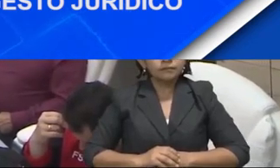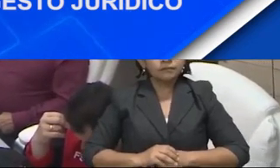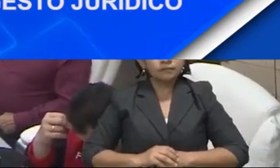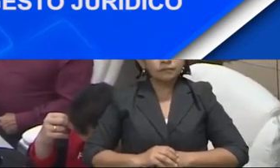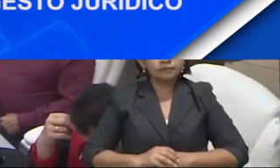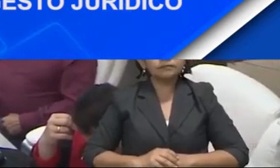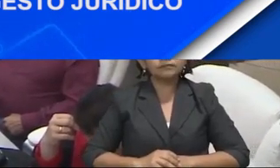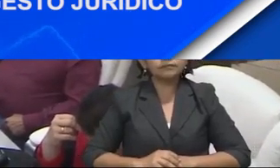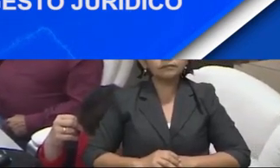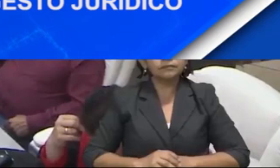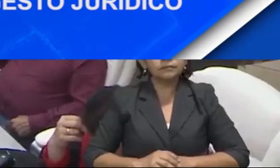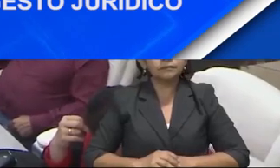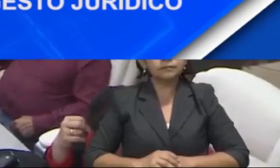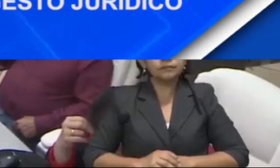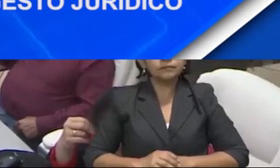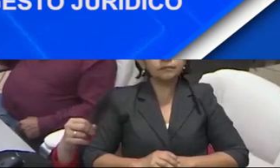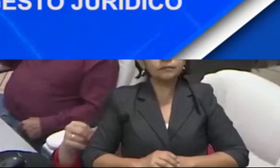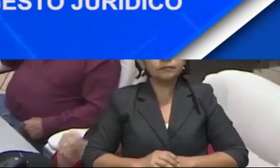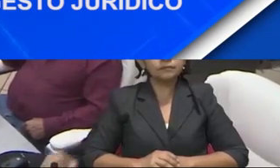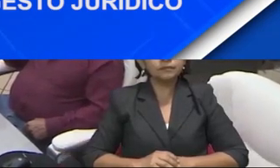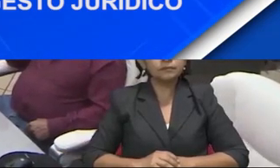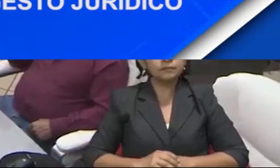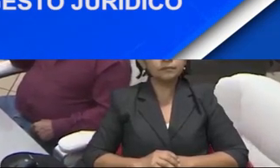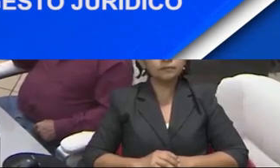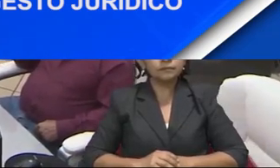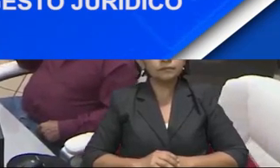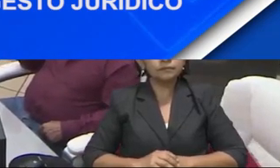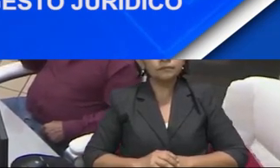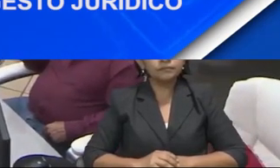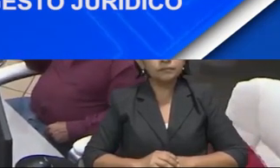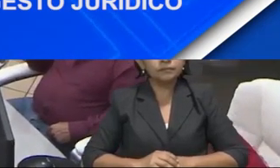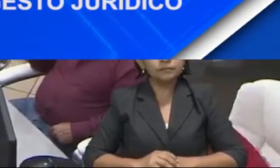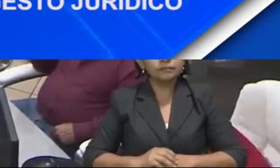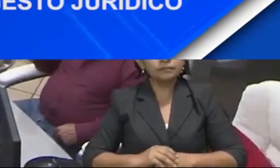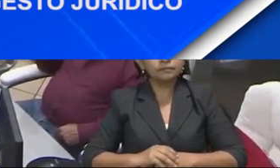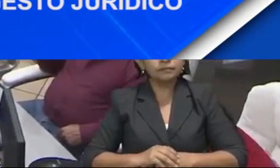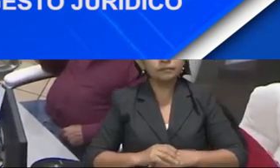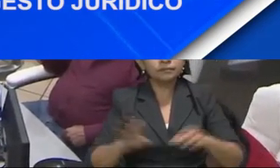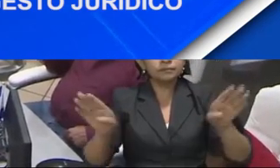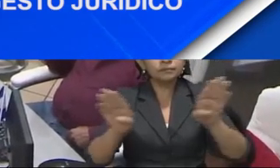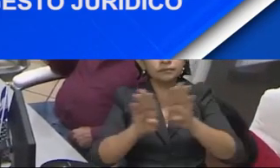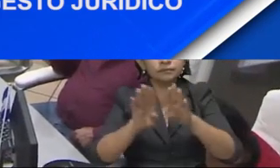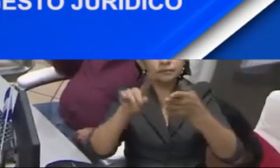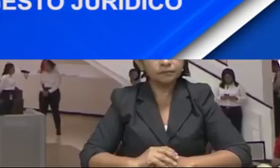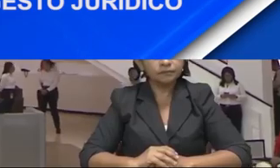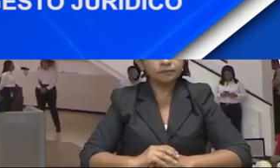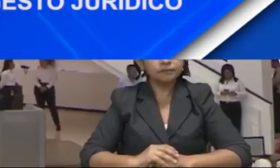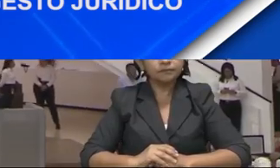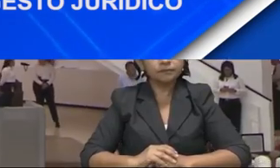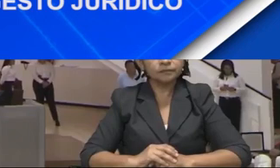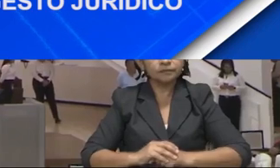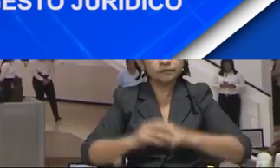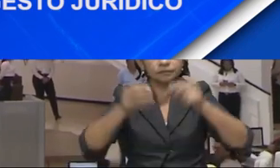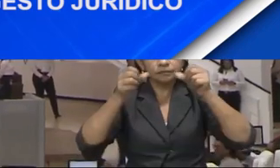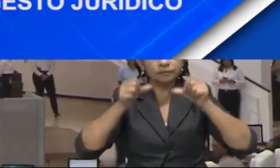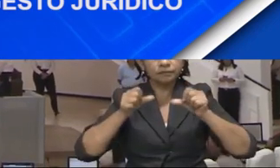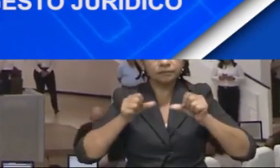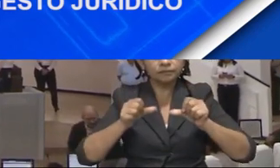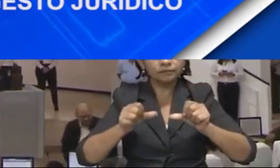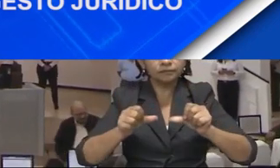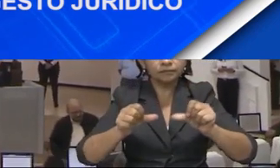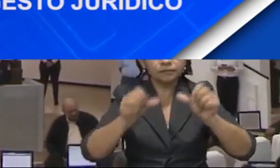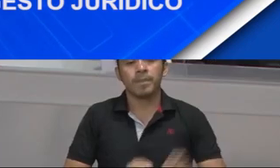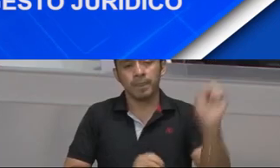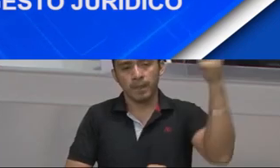jurídico nicaragüense de la materia justicia penal. En su etapa de actualización, este se fundamentará de la